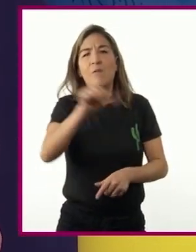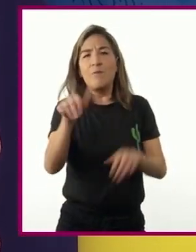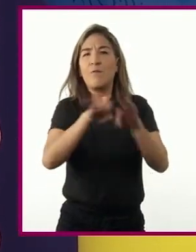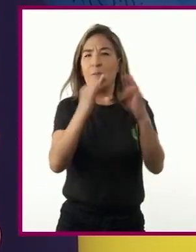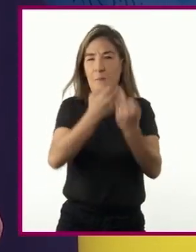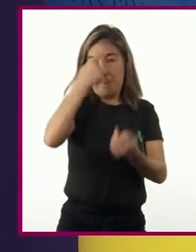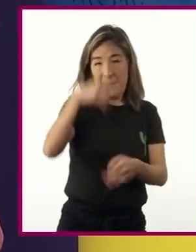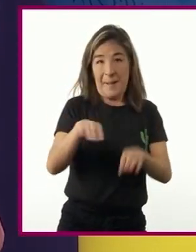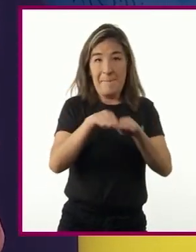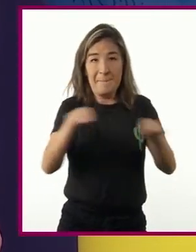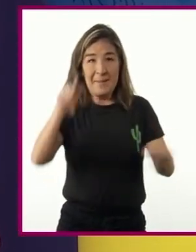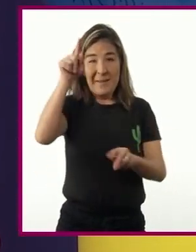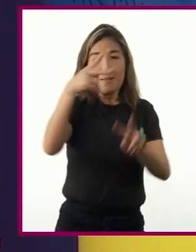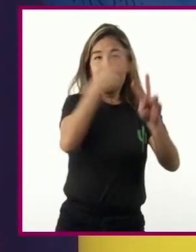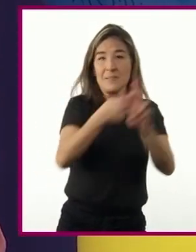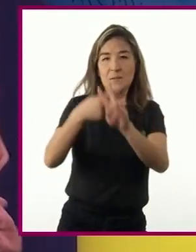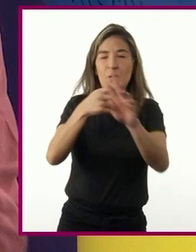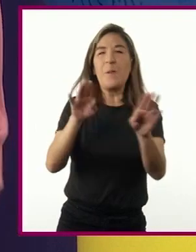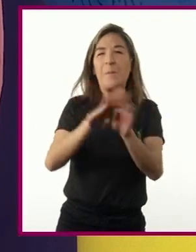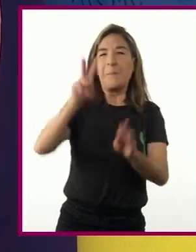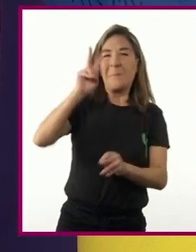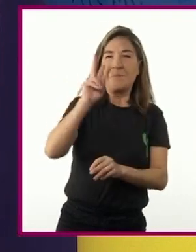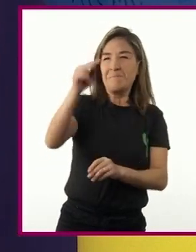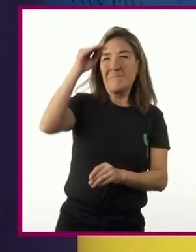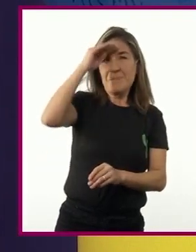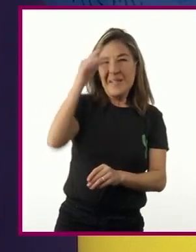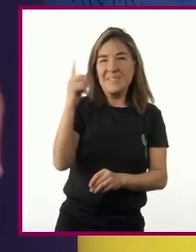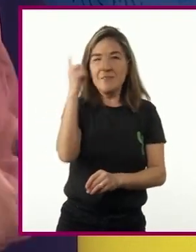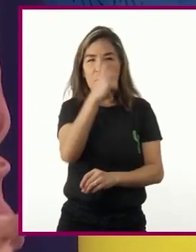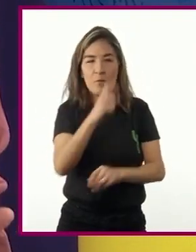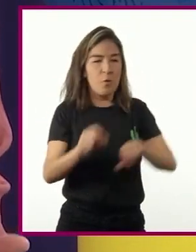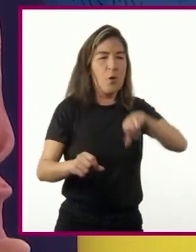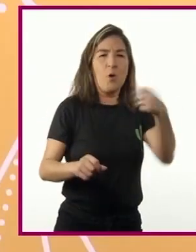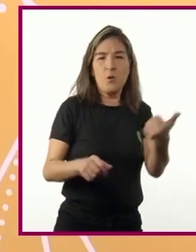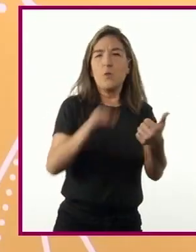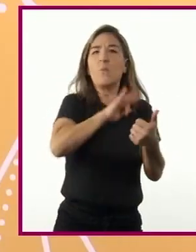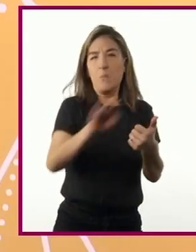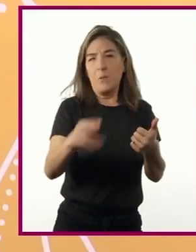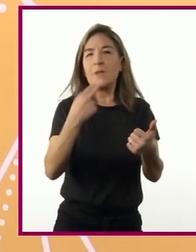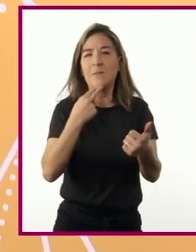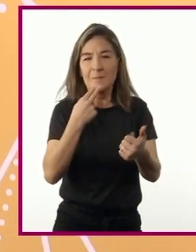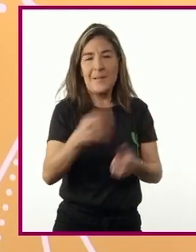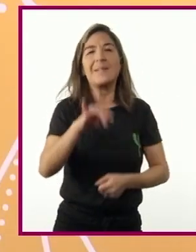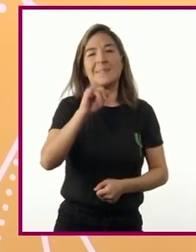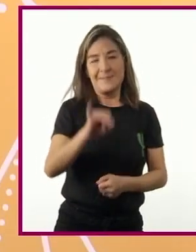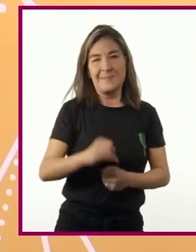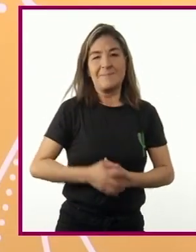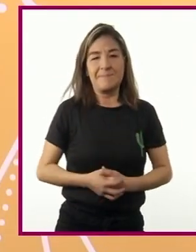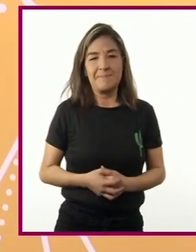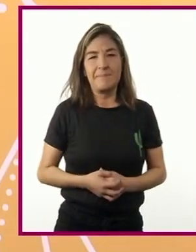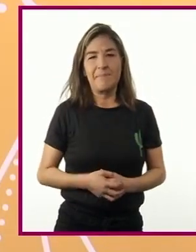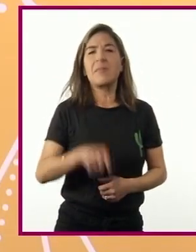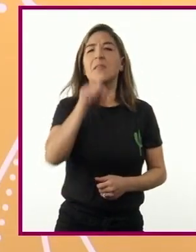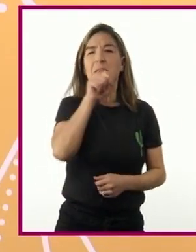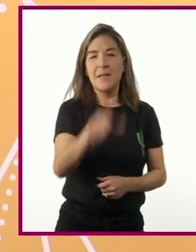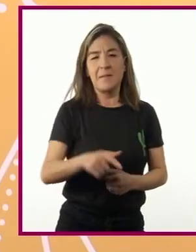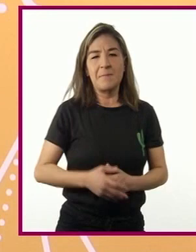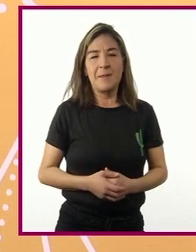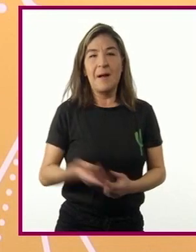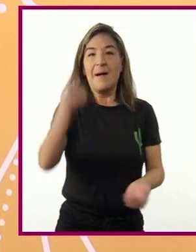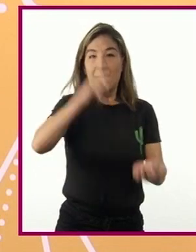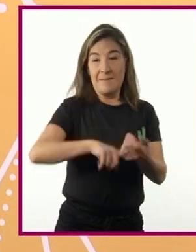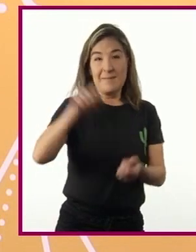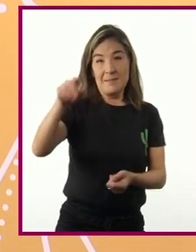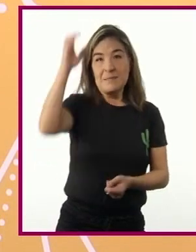estrellas? Que cuando uno se ve limitado, el otro resulta de utilidad. Así es. De hecho, en la